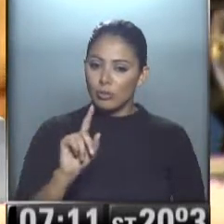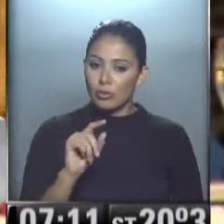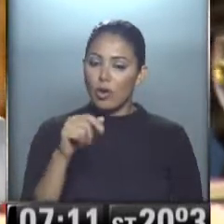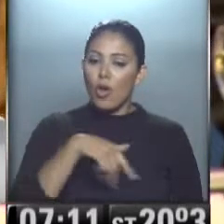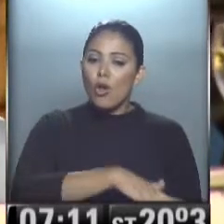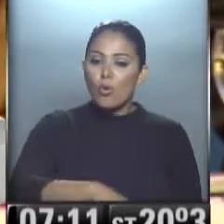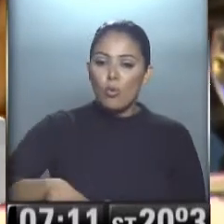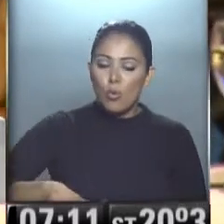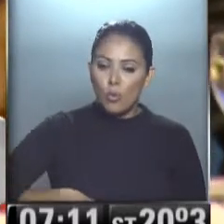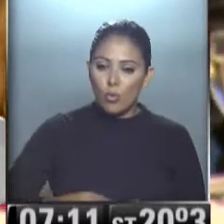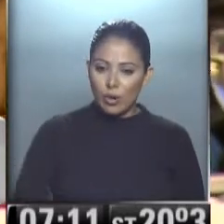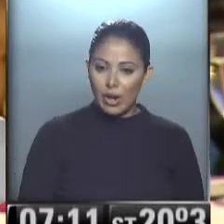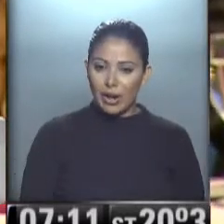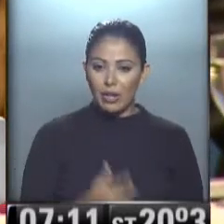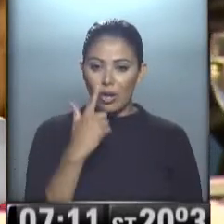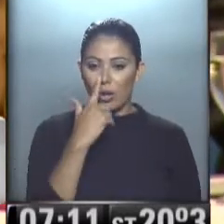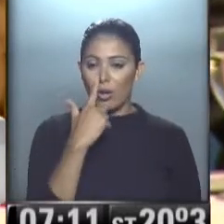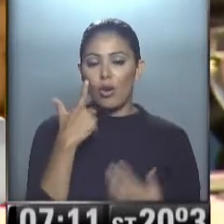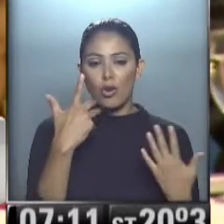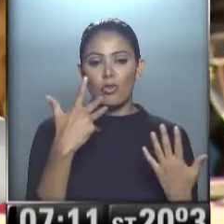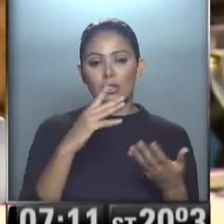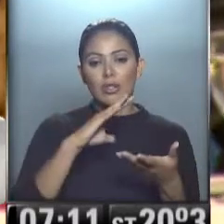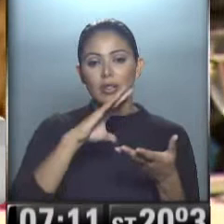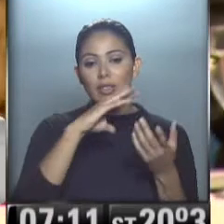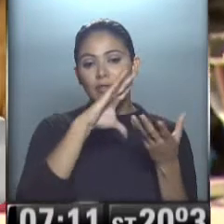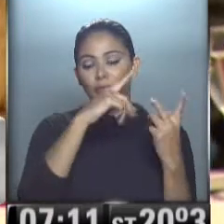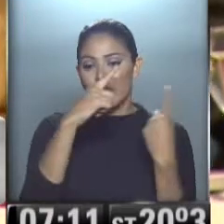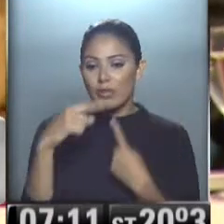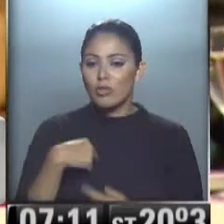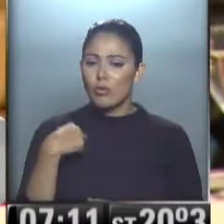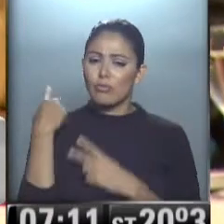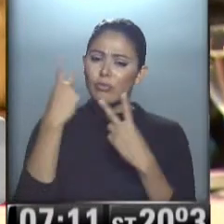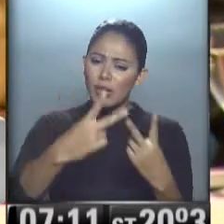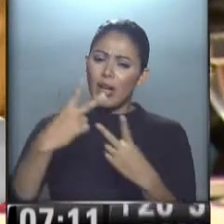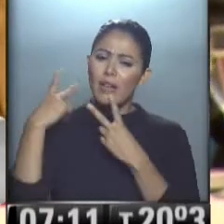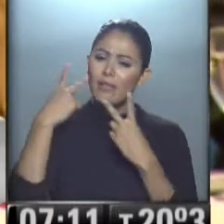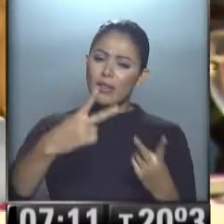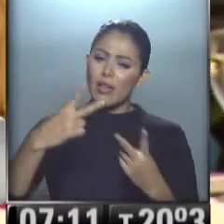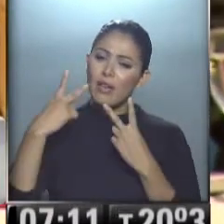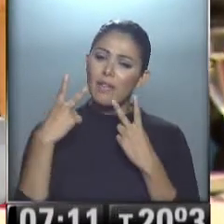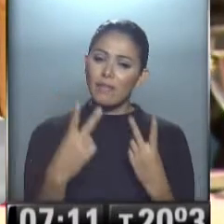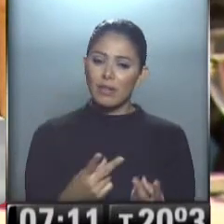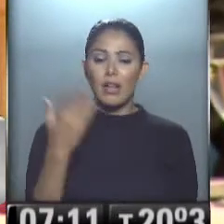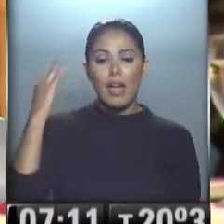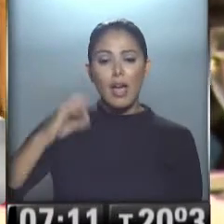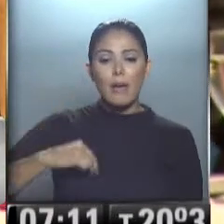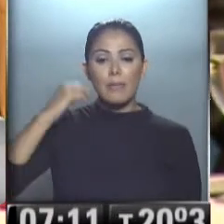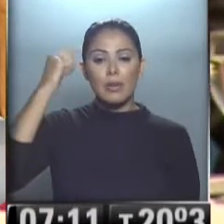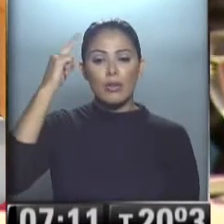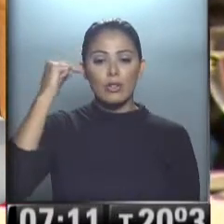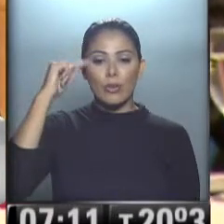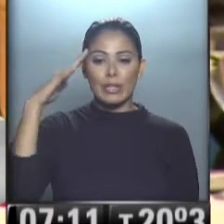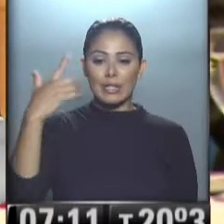un lugar que conocí de otras maneras. Yo viajé mucho tiempo, porque desde 1995,